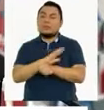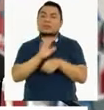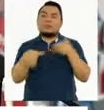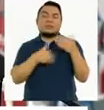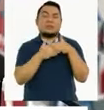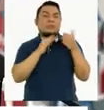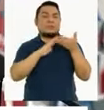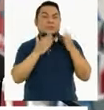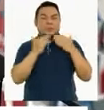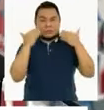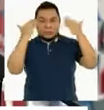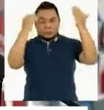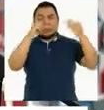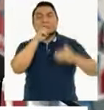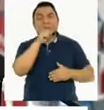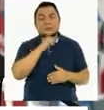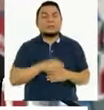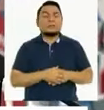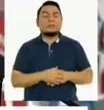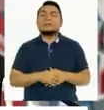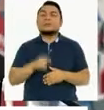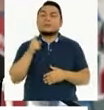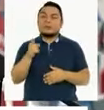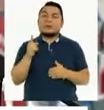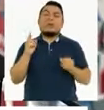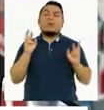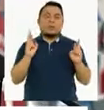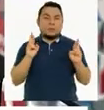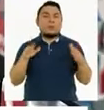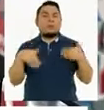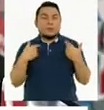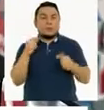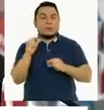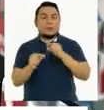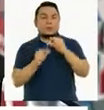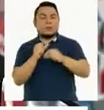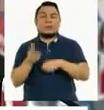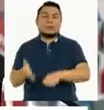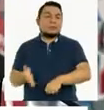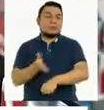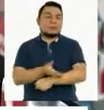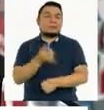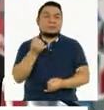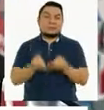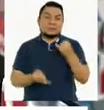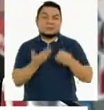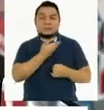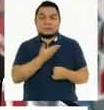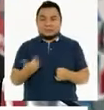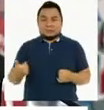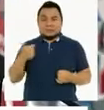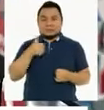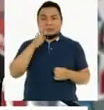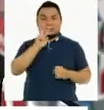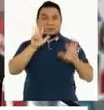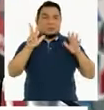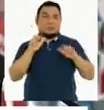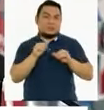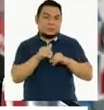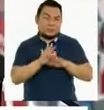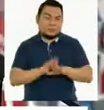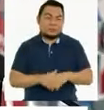la población adulta mayor. Esperamos poder hacerlo antes que termine el gobierno de transición y